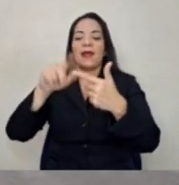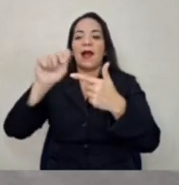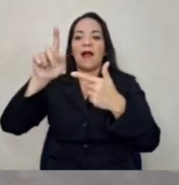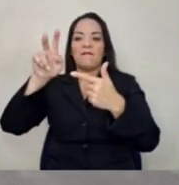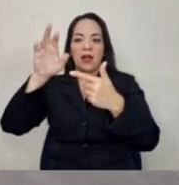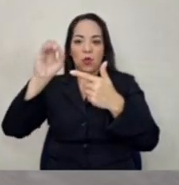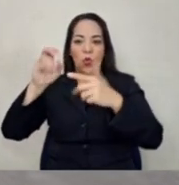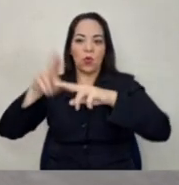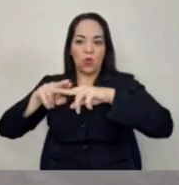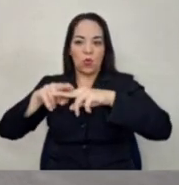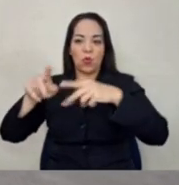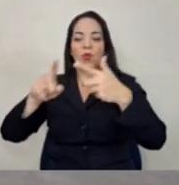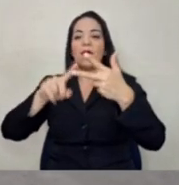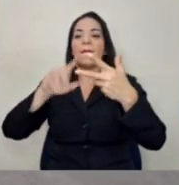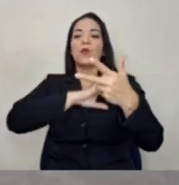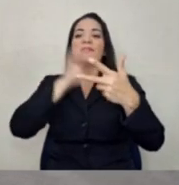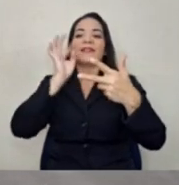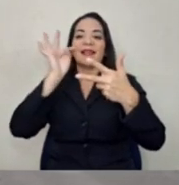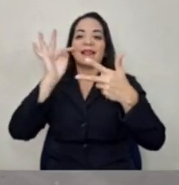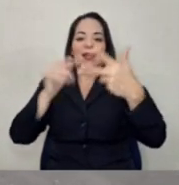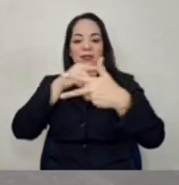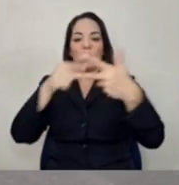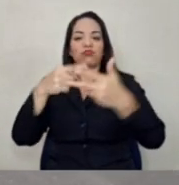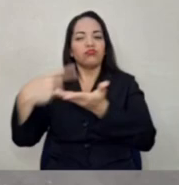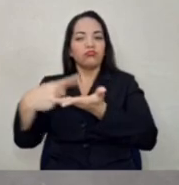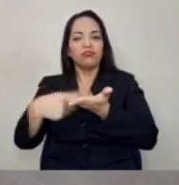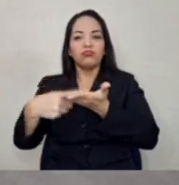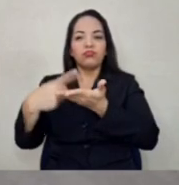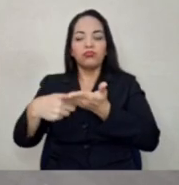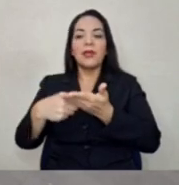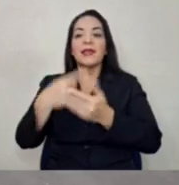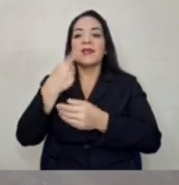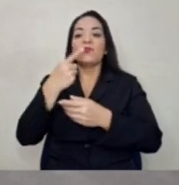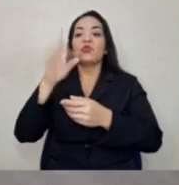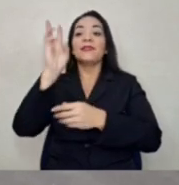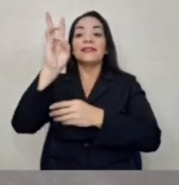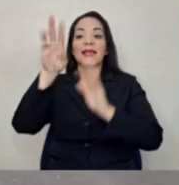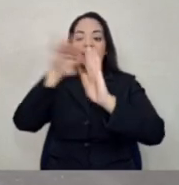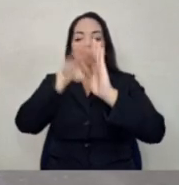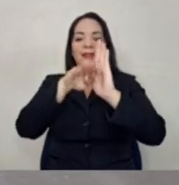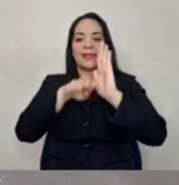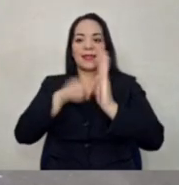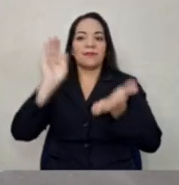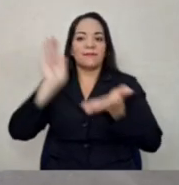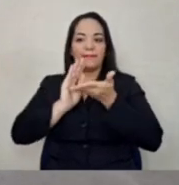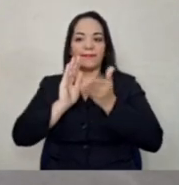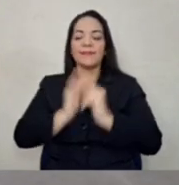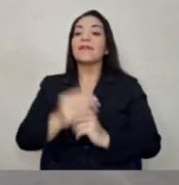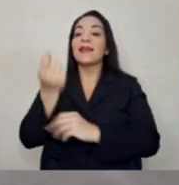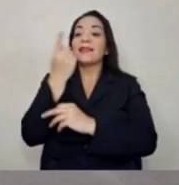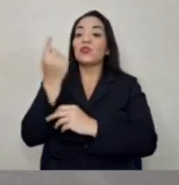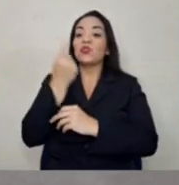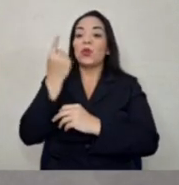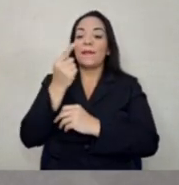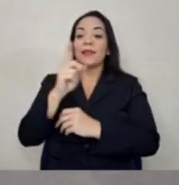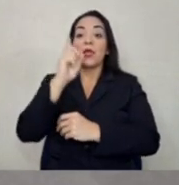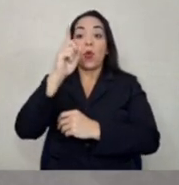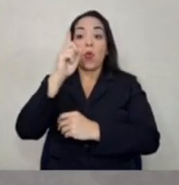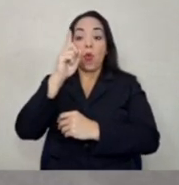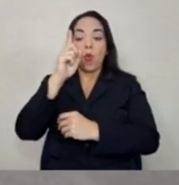con Policía de Tránsito y dictamos cuáles iban a ser las 6 medidas paliativas, entendiendo de que solo íbamos a tener un carril